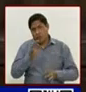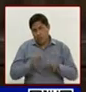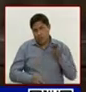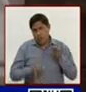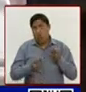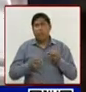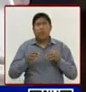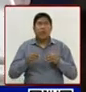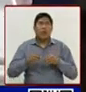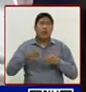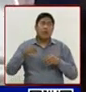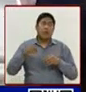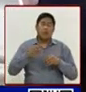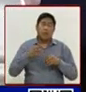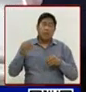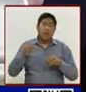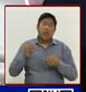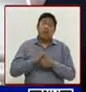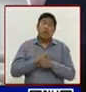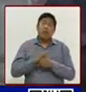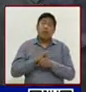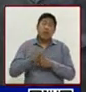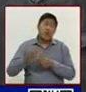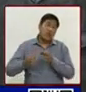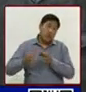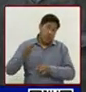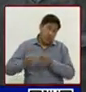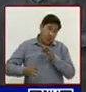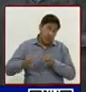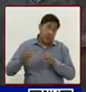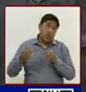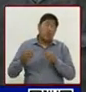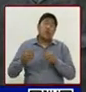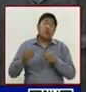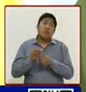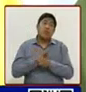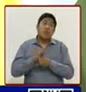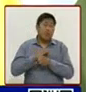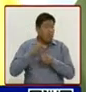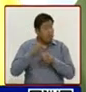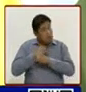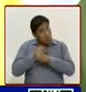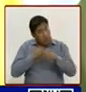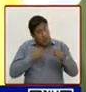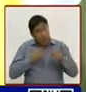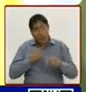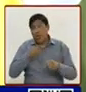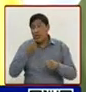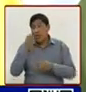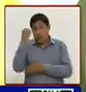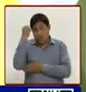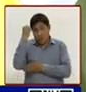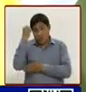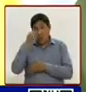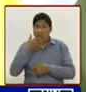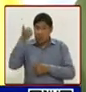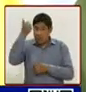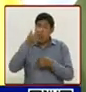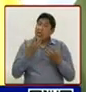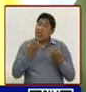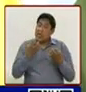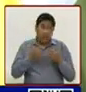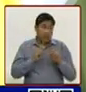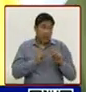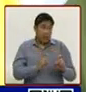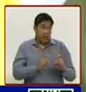el órgano judicial quien tiene que prever esto y en coordinación con el Ministerio Público. Si el procurador pedido la ampliación, todo ello